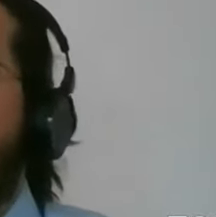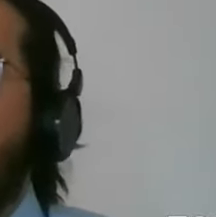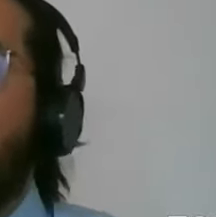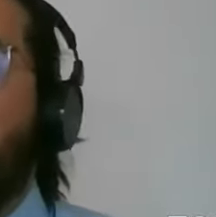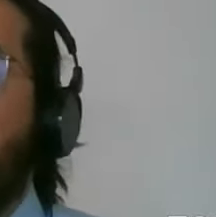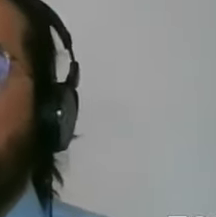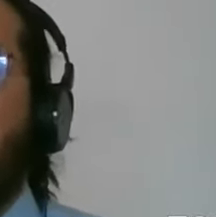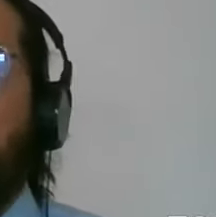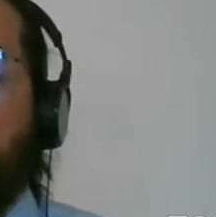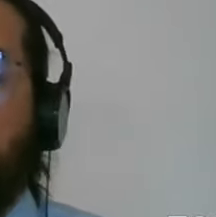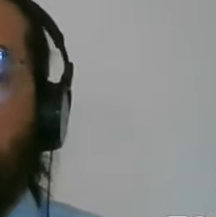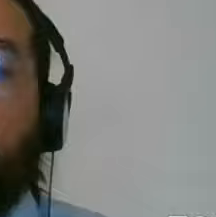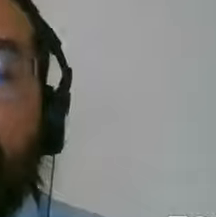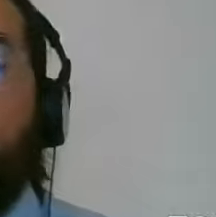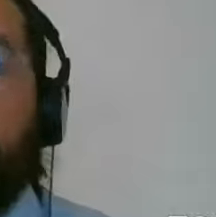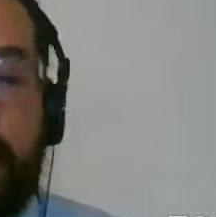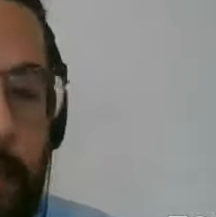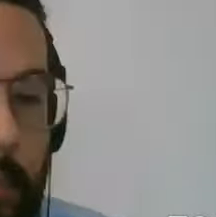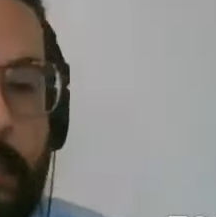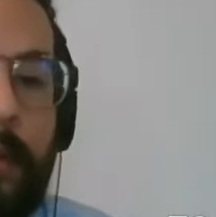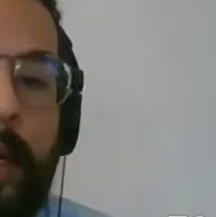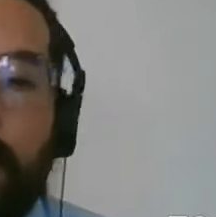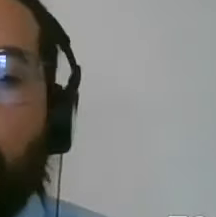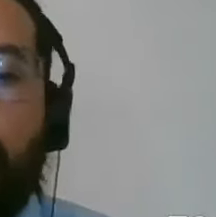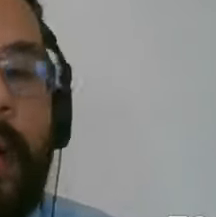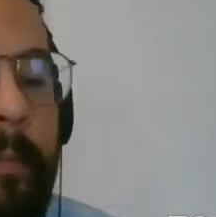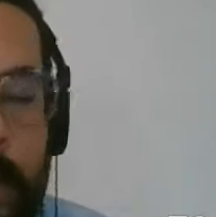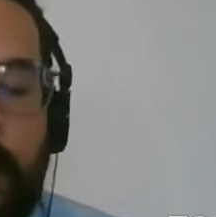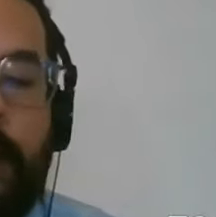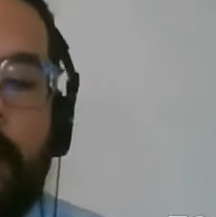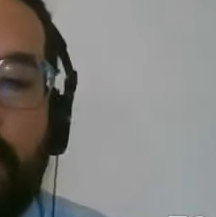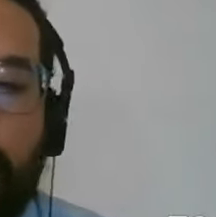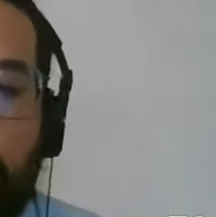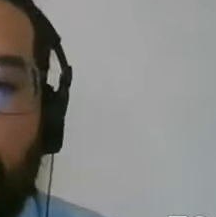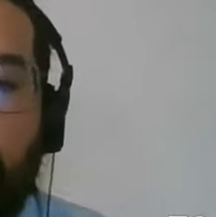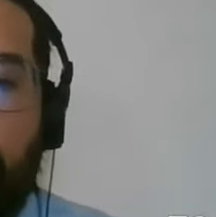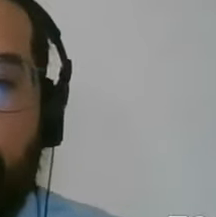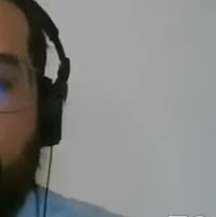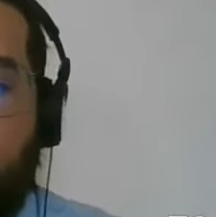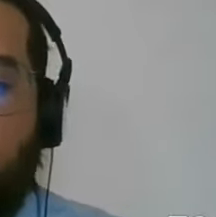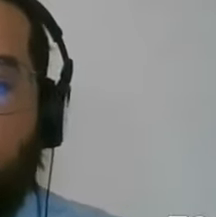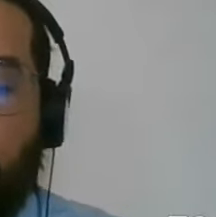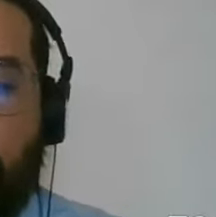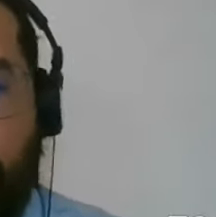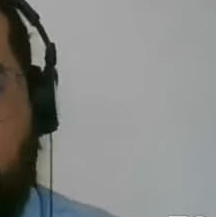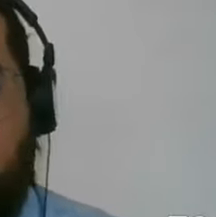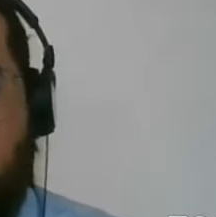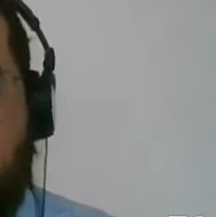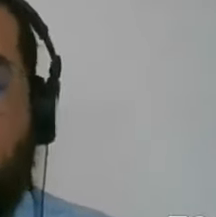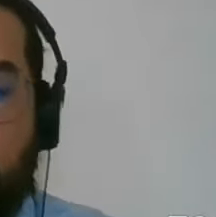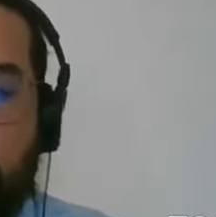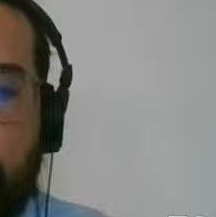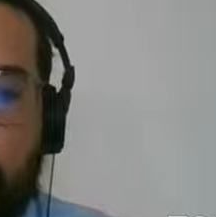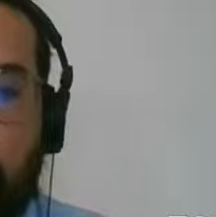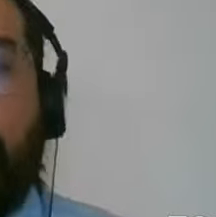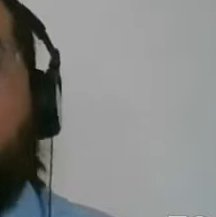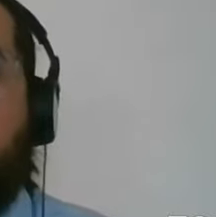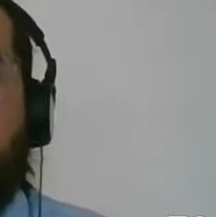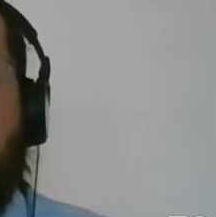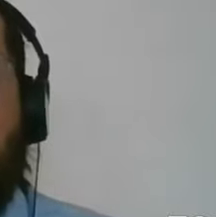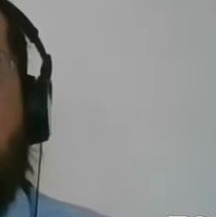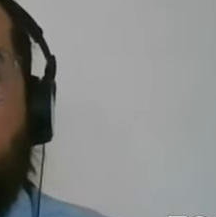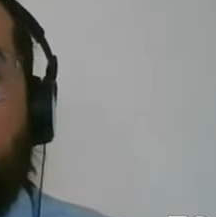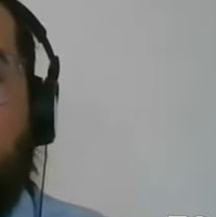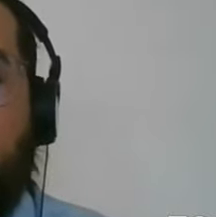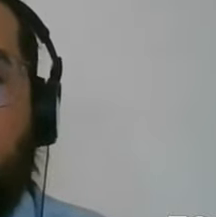en específico, ya sea el test de igualdad, el test de proporcionalidad o alguna mezcla de estos. Y bueno, por supuesto, si se aplica